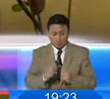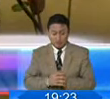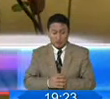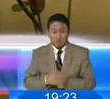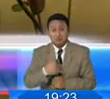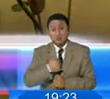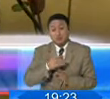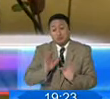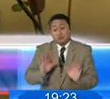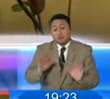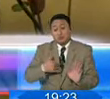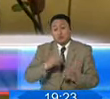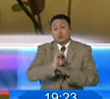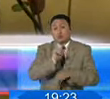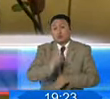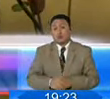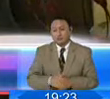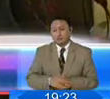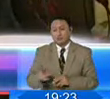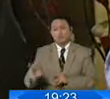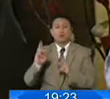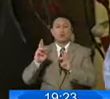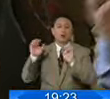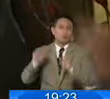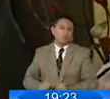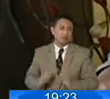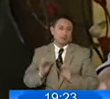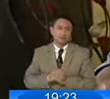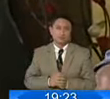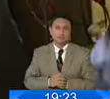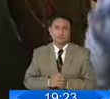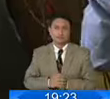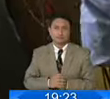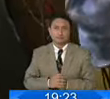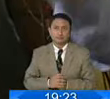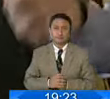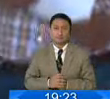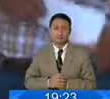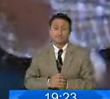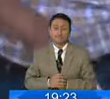le podría decir como ecuatoriano, ojalá. Son las visiones del futuro de nuestro